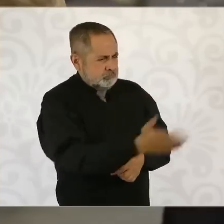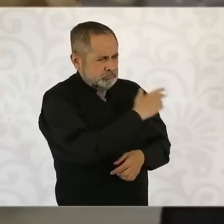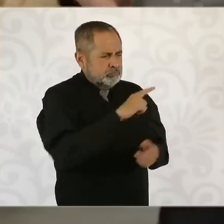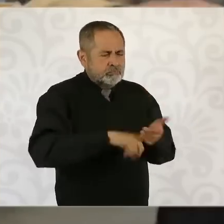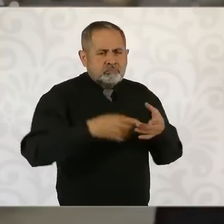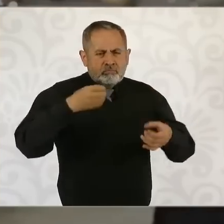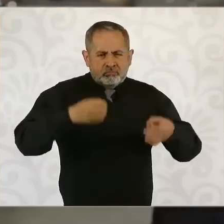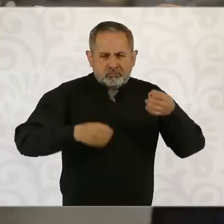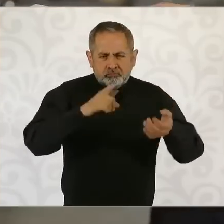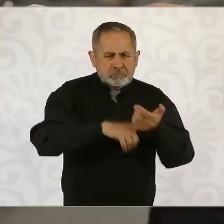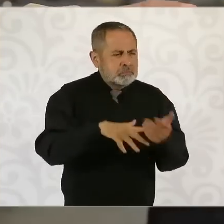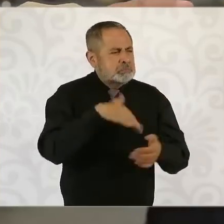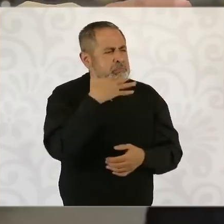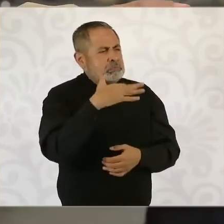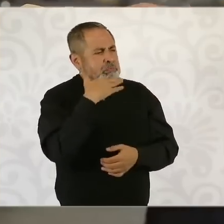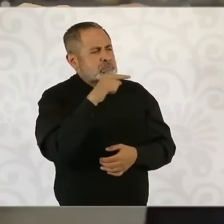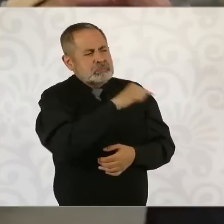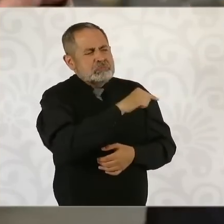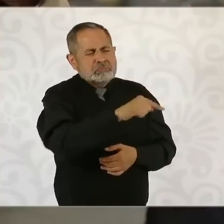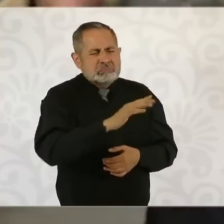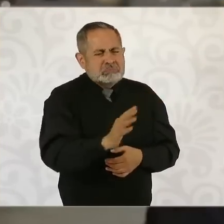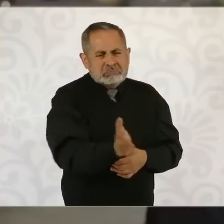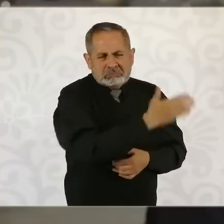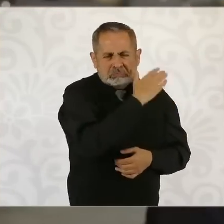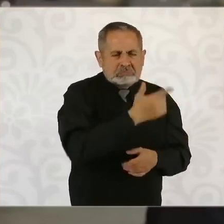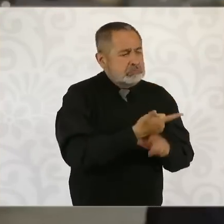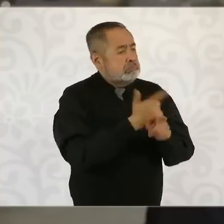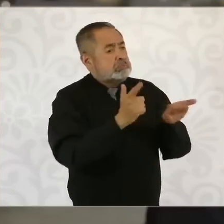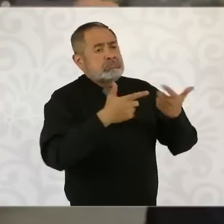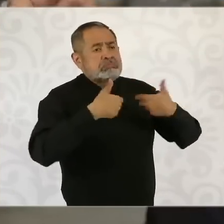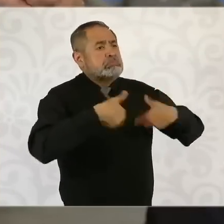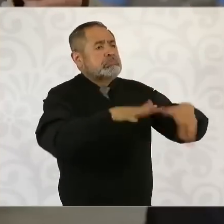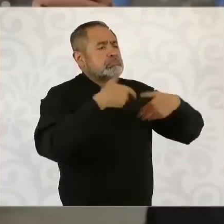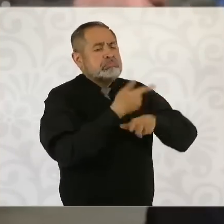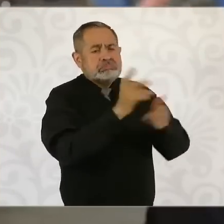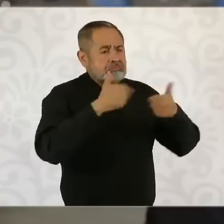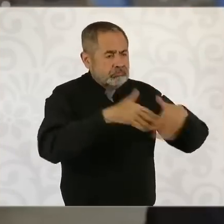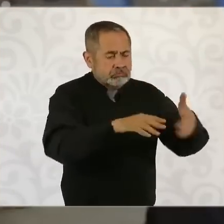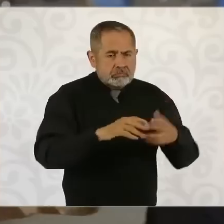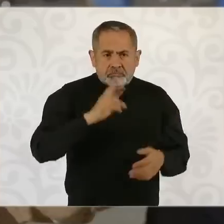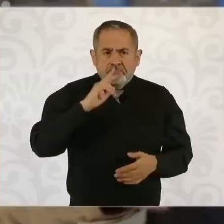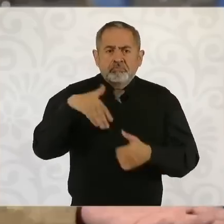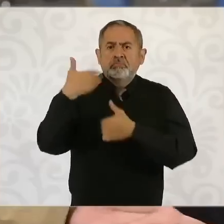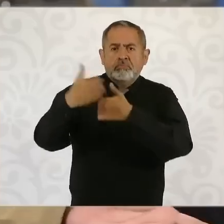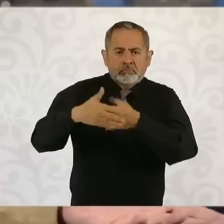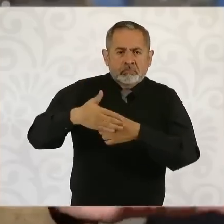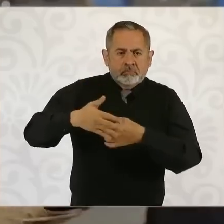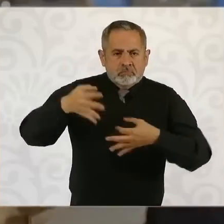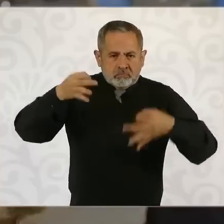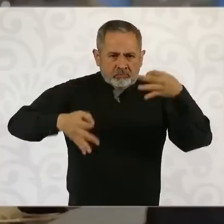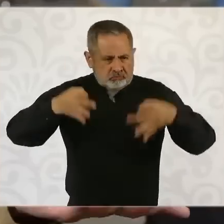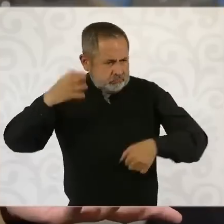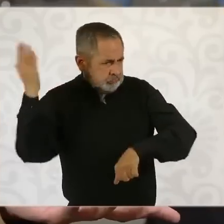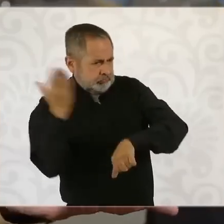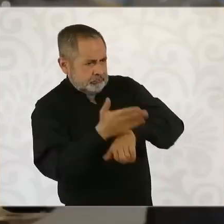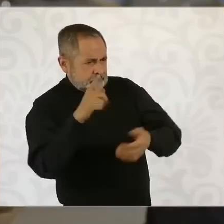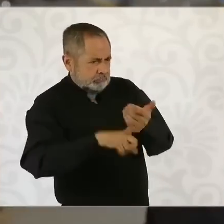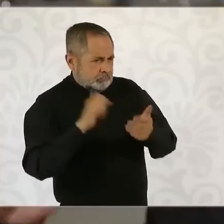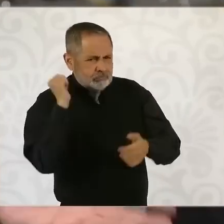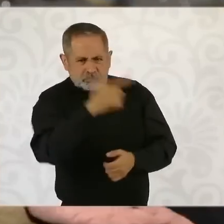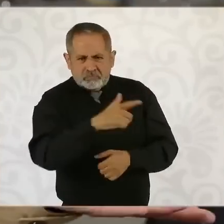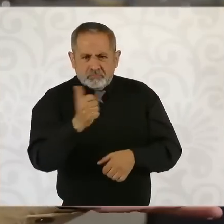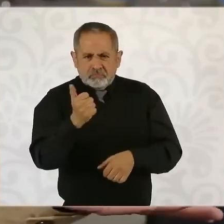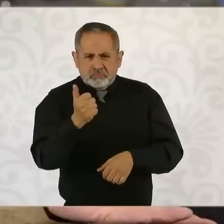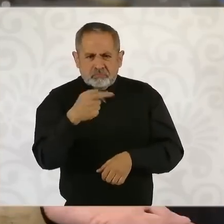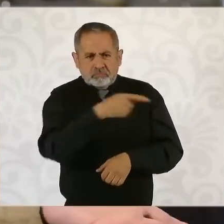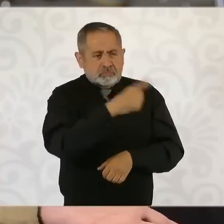conducta sistemática de algunos jueces de liberar a integrantes del crimen organizado, ¿no procedería una cuestión penal o